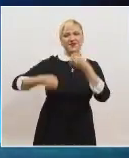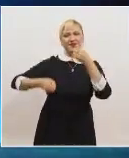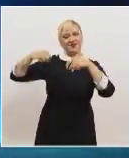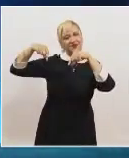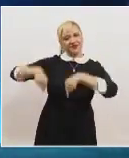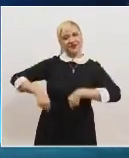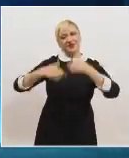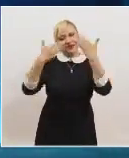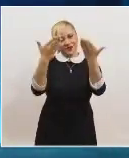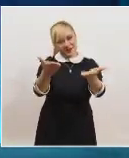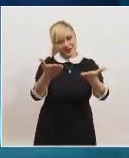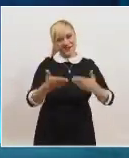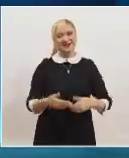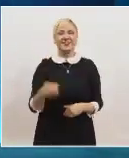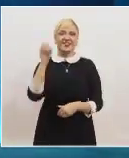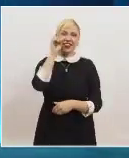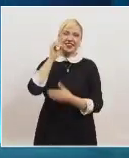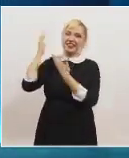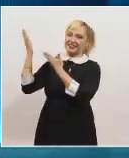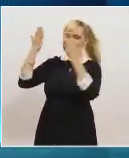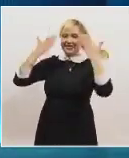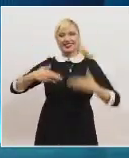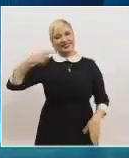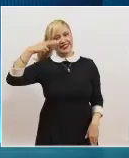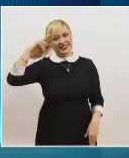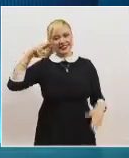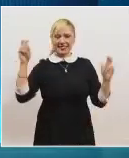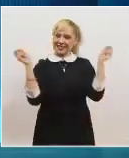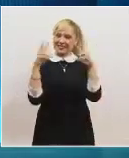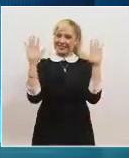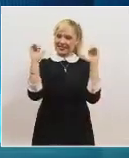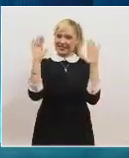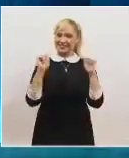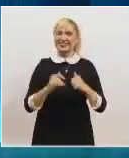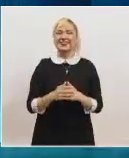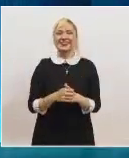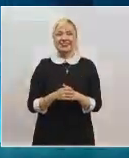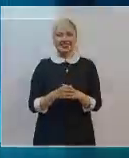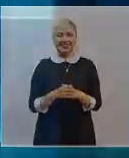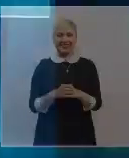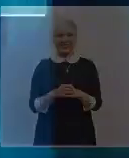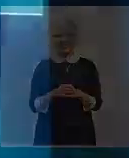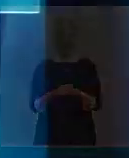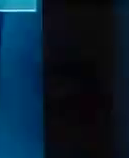de esta señal. Soy Oscar González. Nos vemos en la próxima.